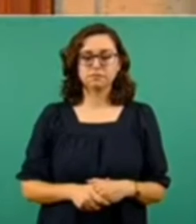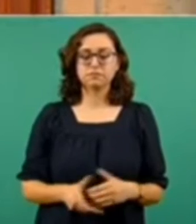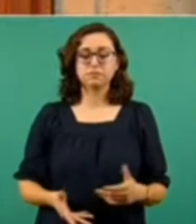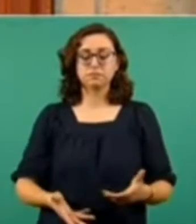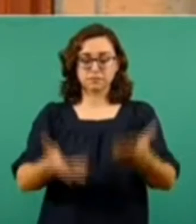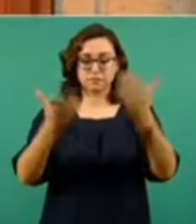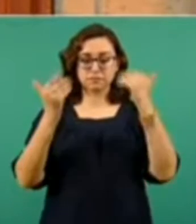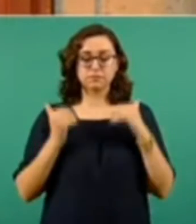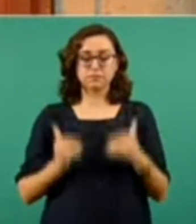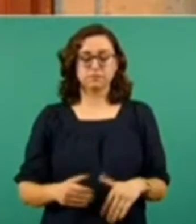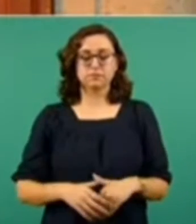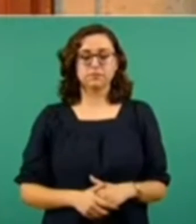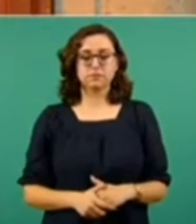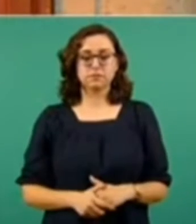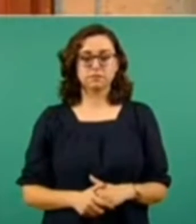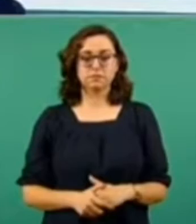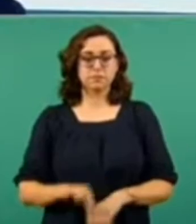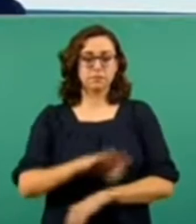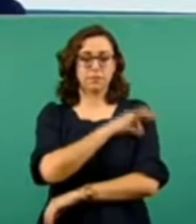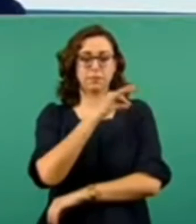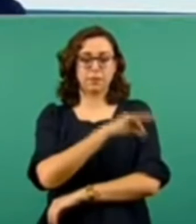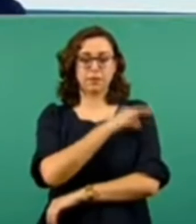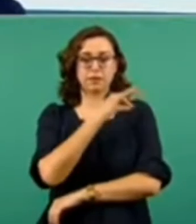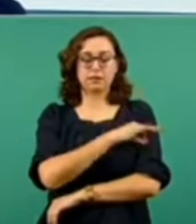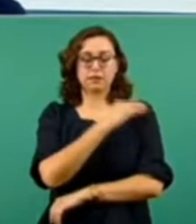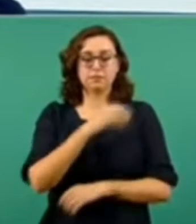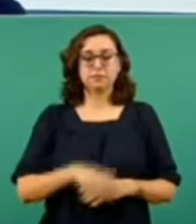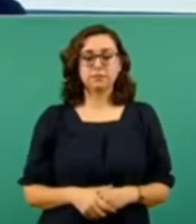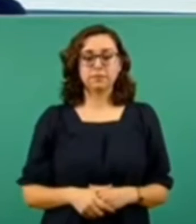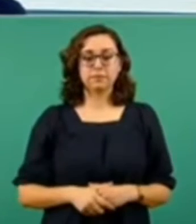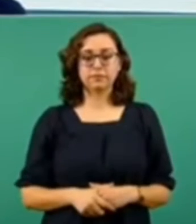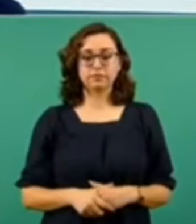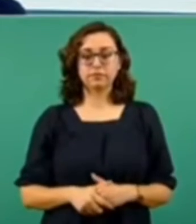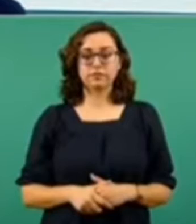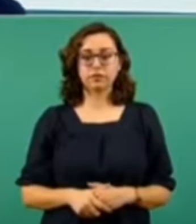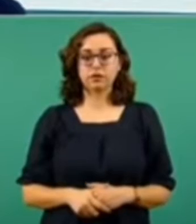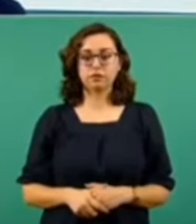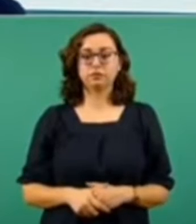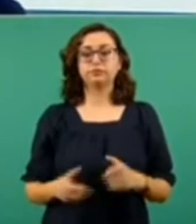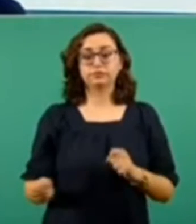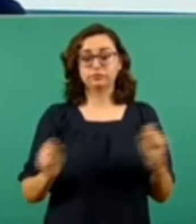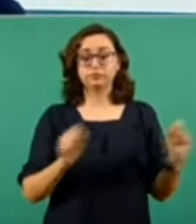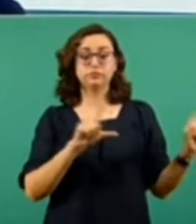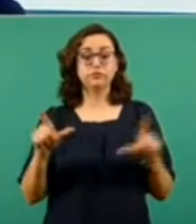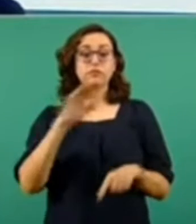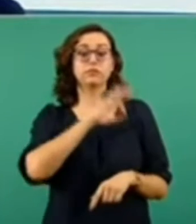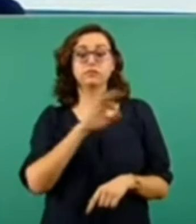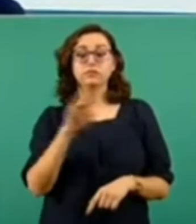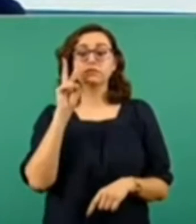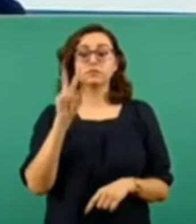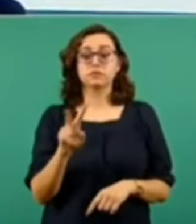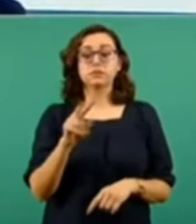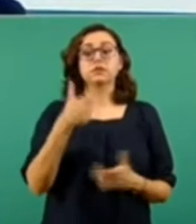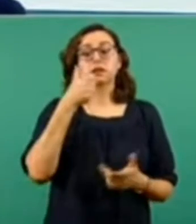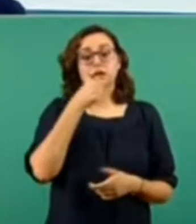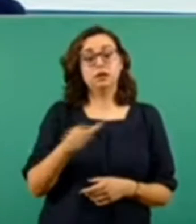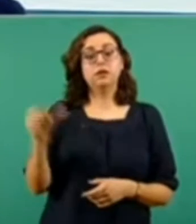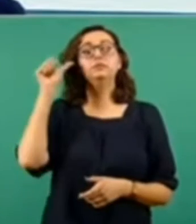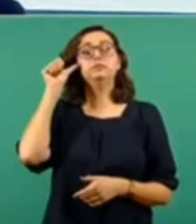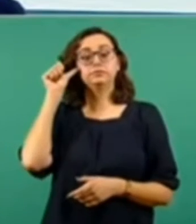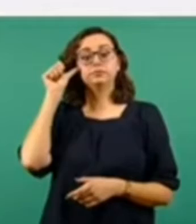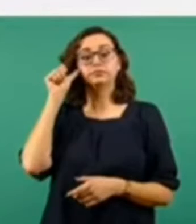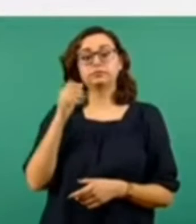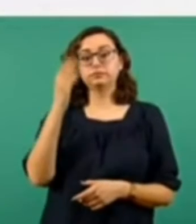Vamos a pasar ahora al componente de vacunación. Si vemos la siguiente diapositiva, tenemos la actualización precisamente del